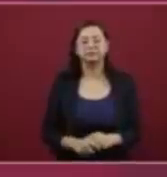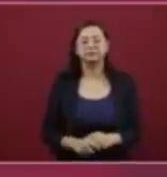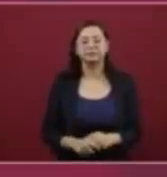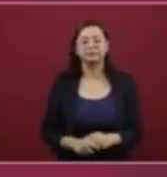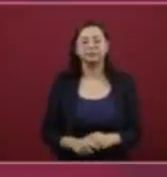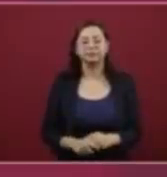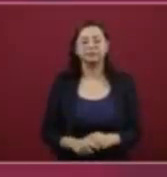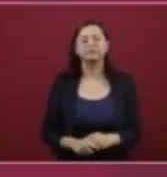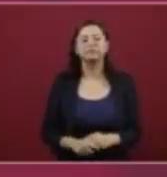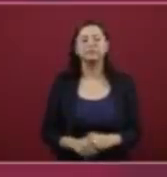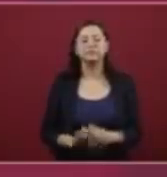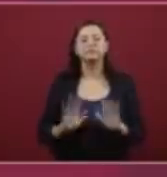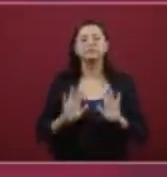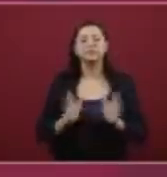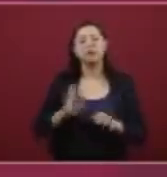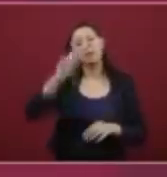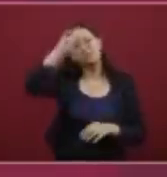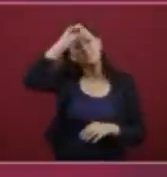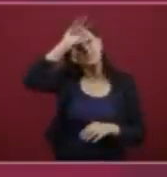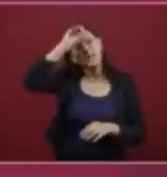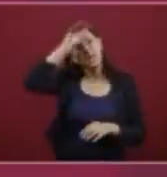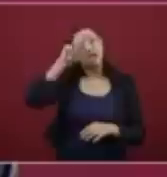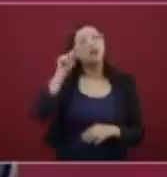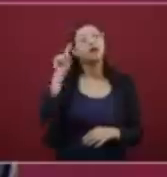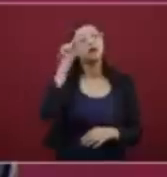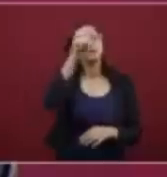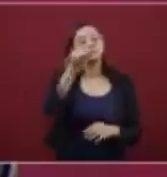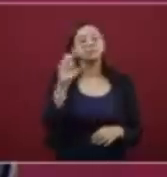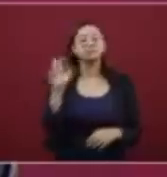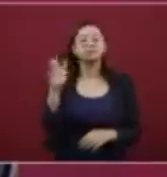Ya está minería en Chihuahua.